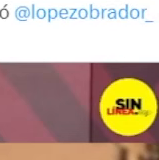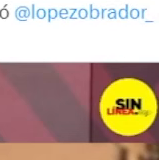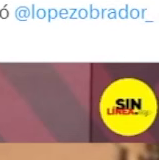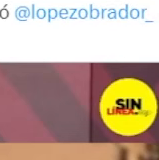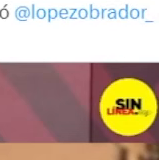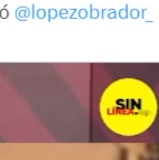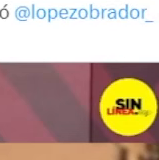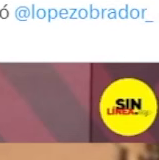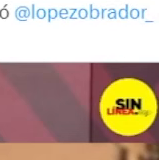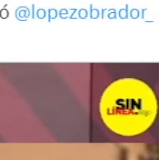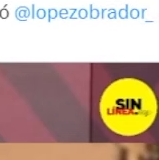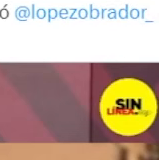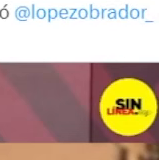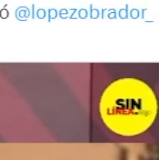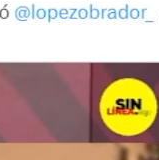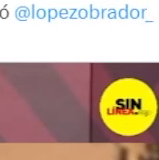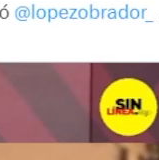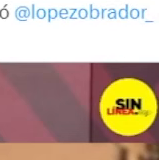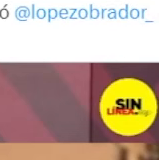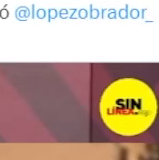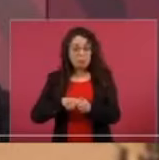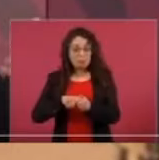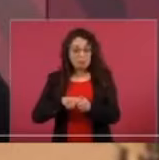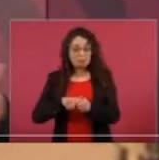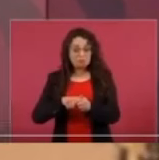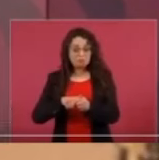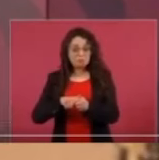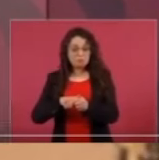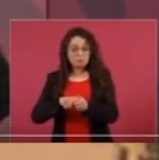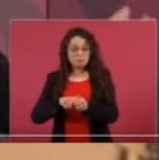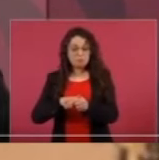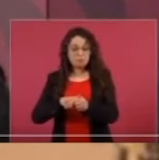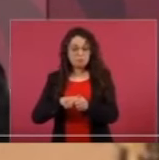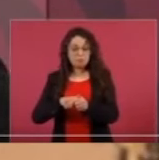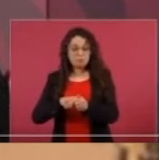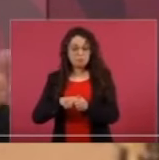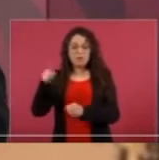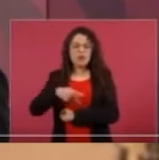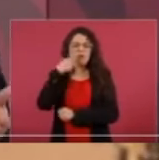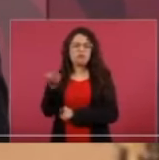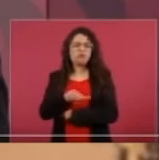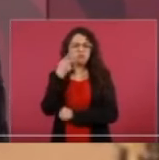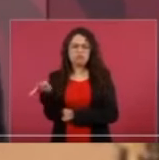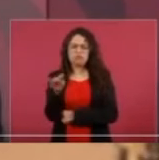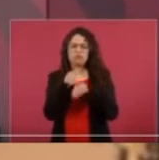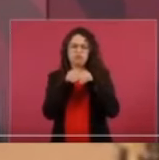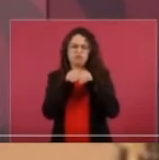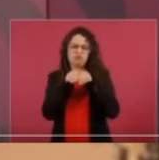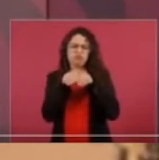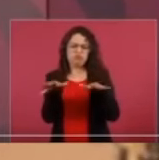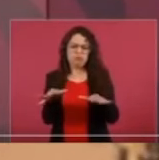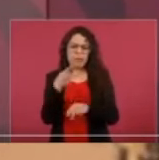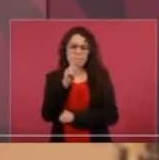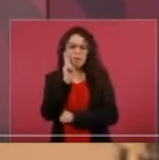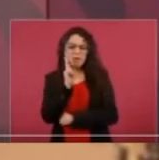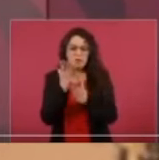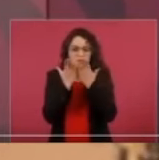Juárez Pero escuchemos directamente al mandatario sí se lanza no con un reportaje sin